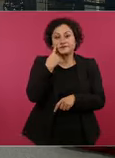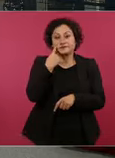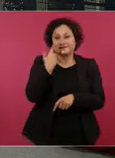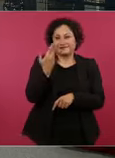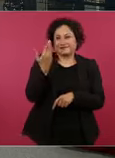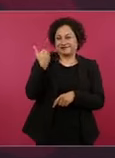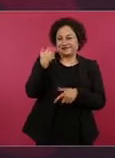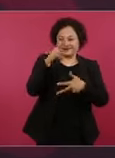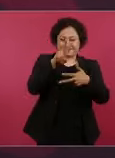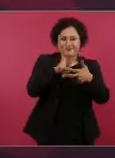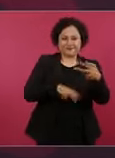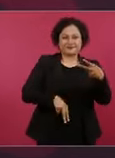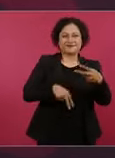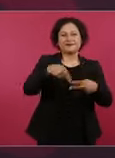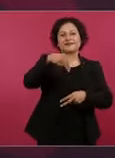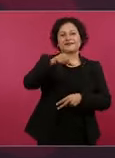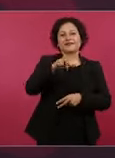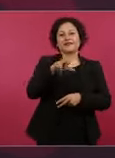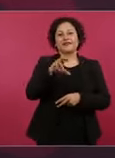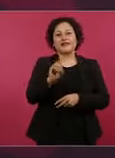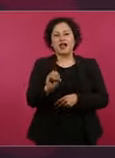narcopresidente.